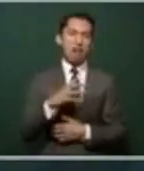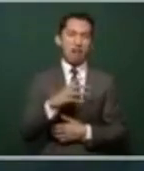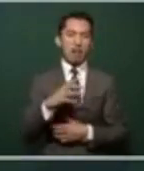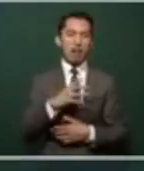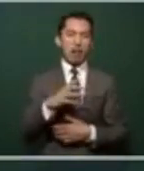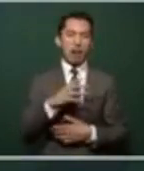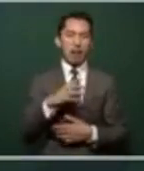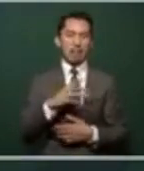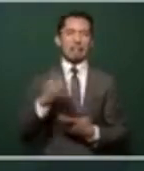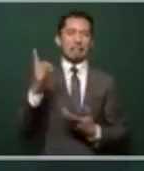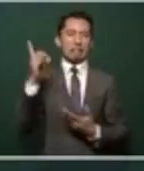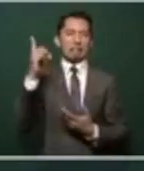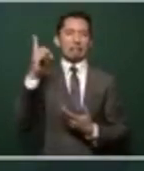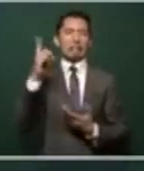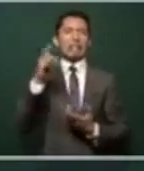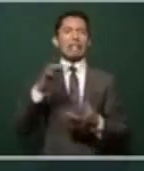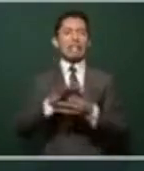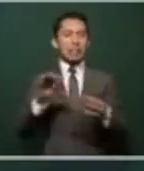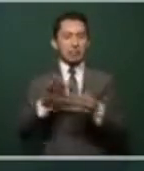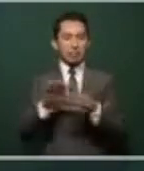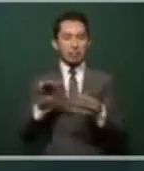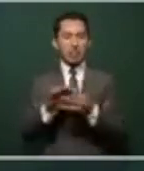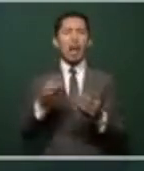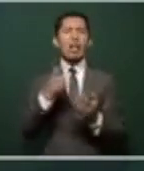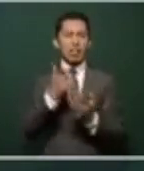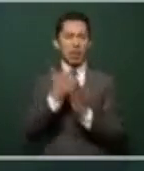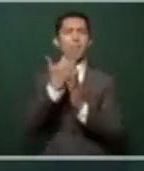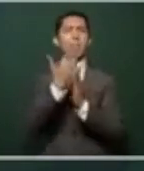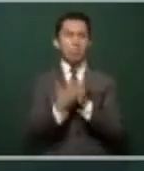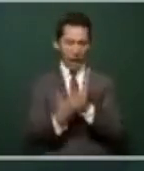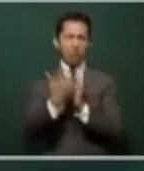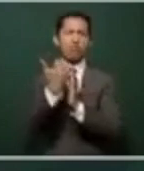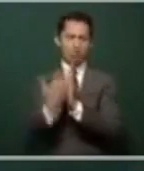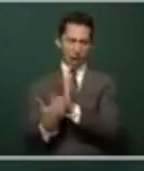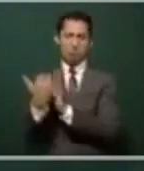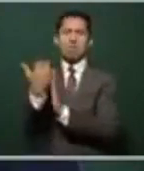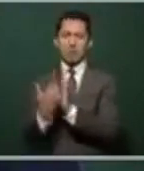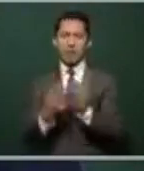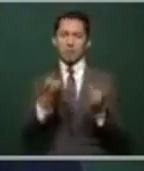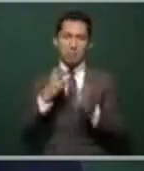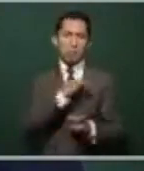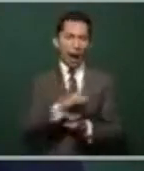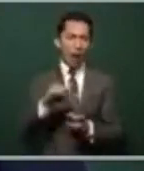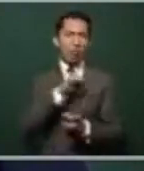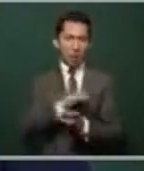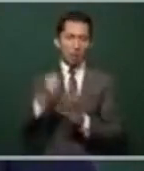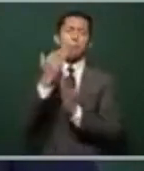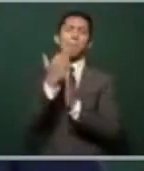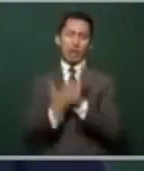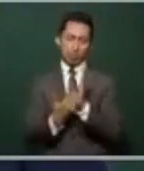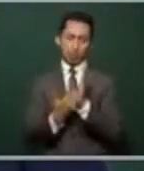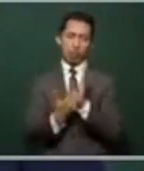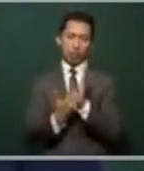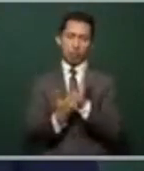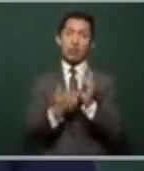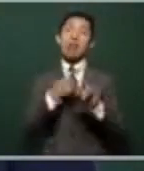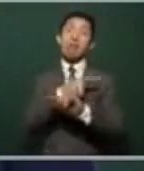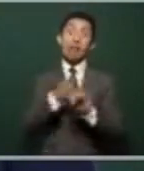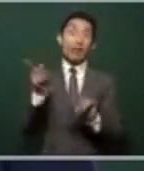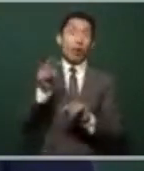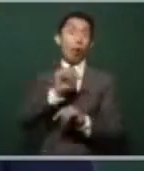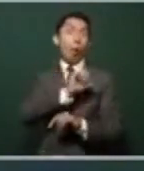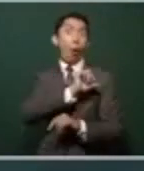tasas, baja incidencia delictiva en comparación con los